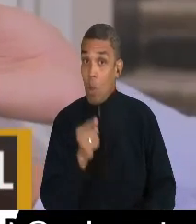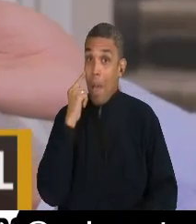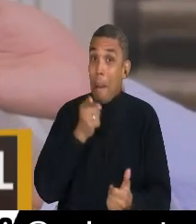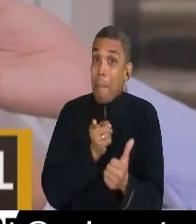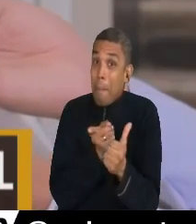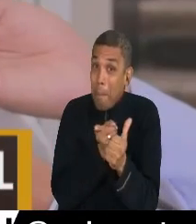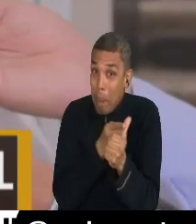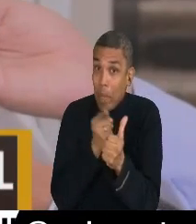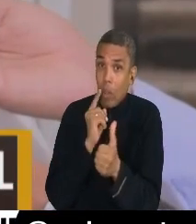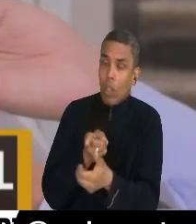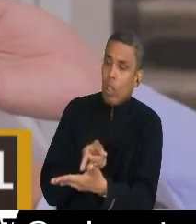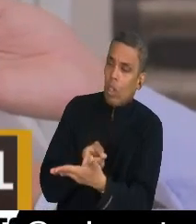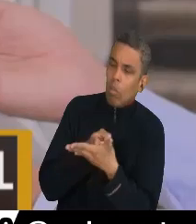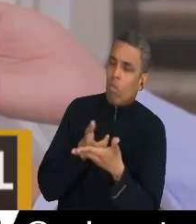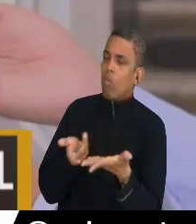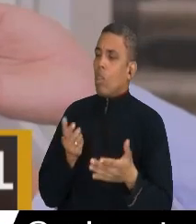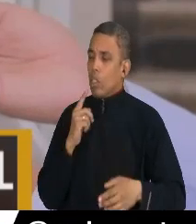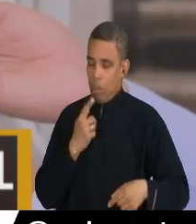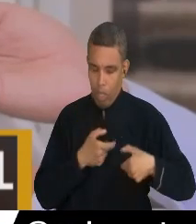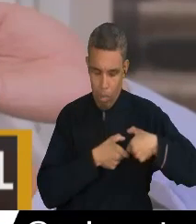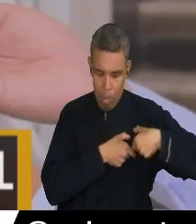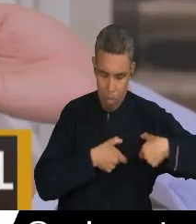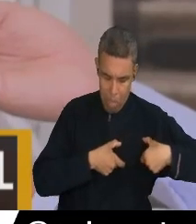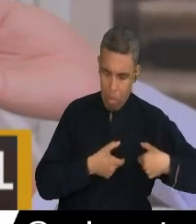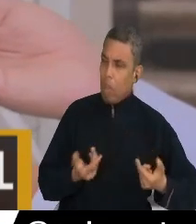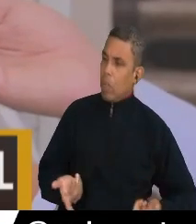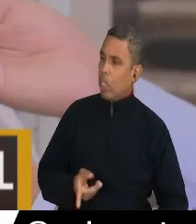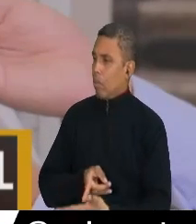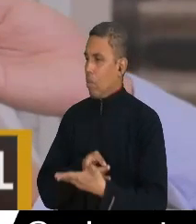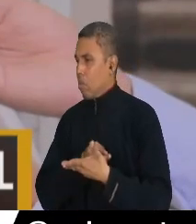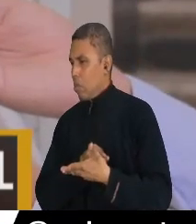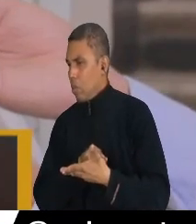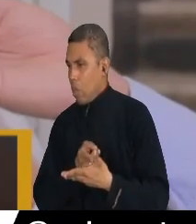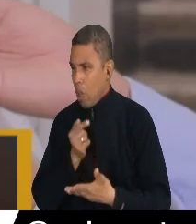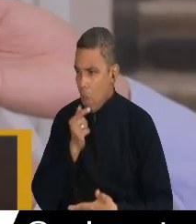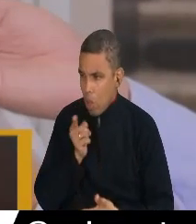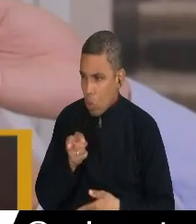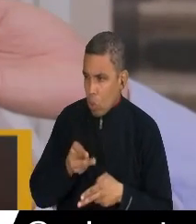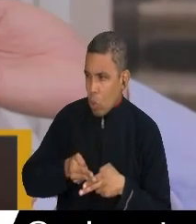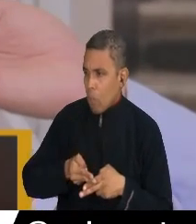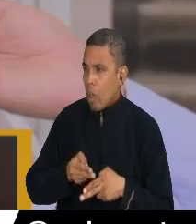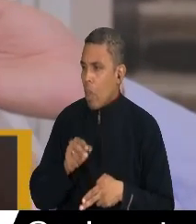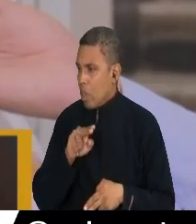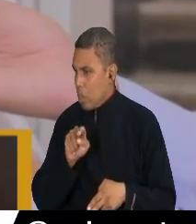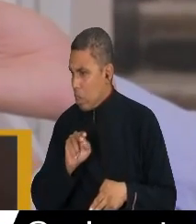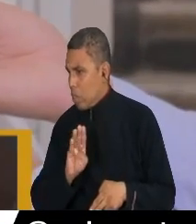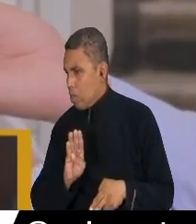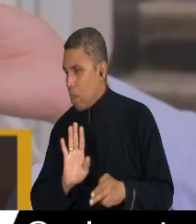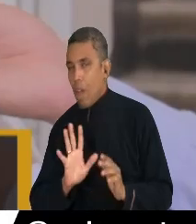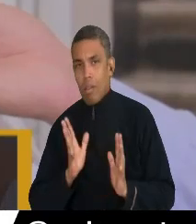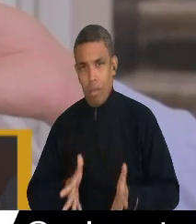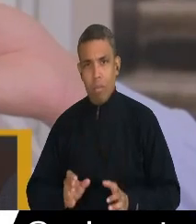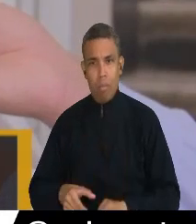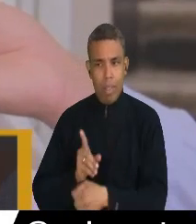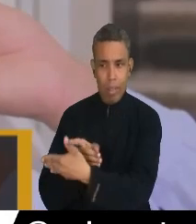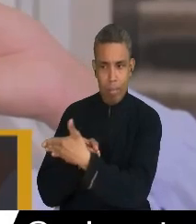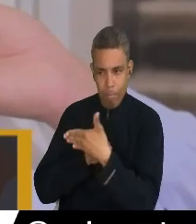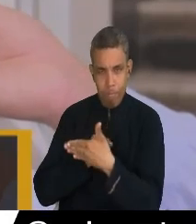y la identificación correspondiente. Vamos a establecer a nivel de lo que es